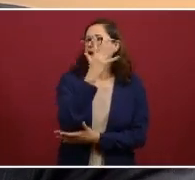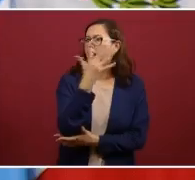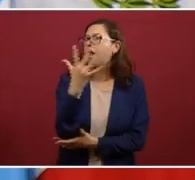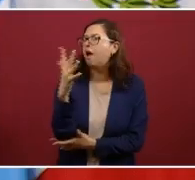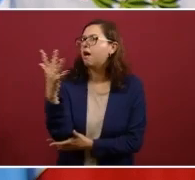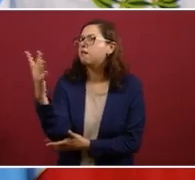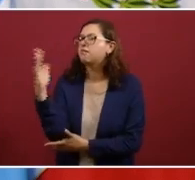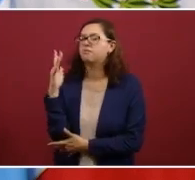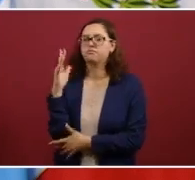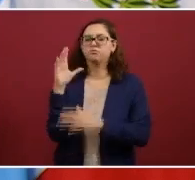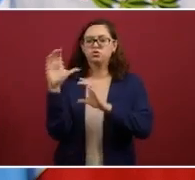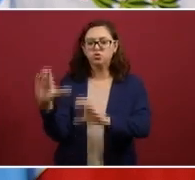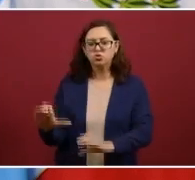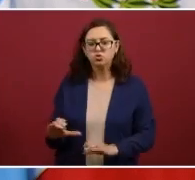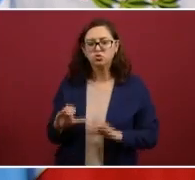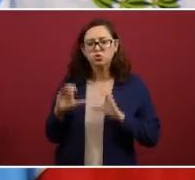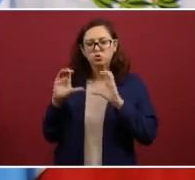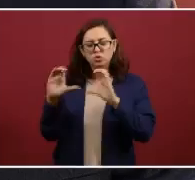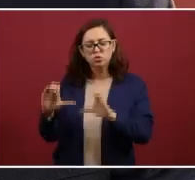cuidar